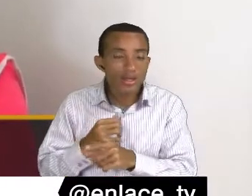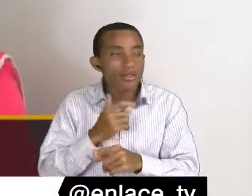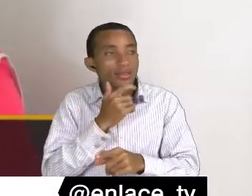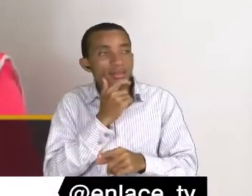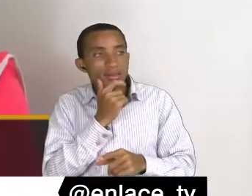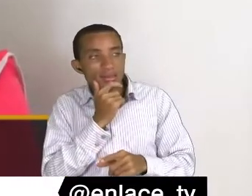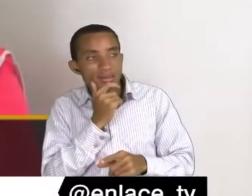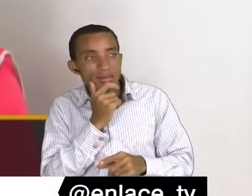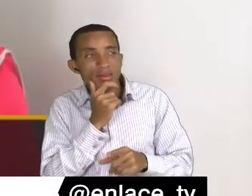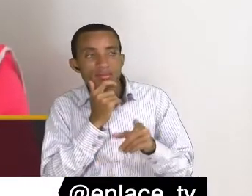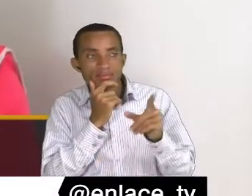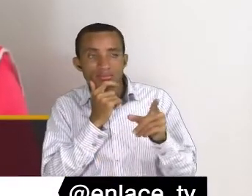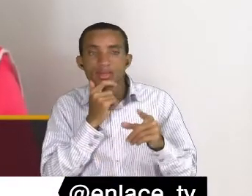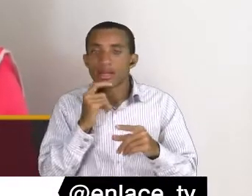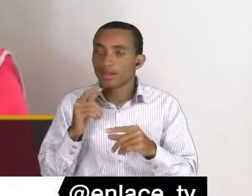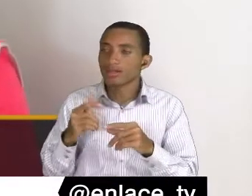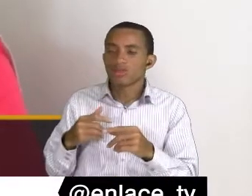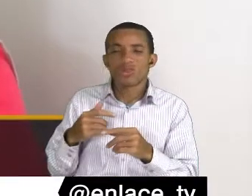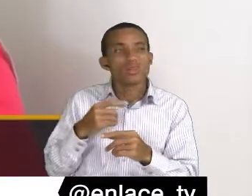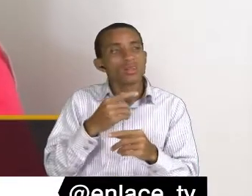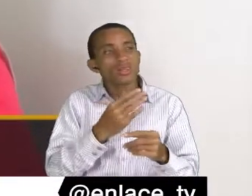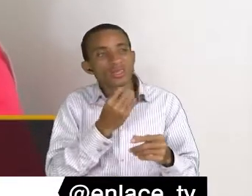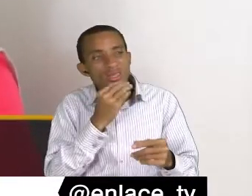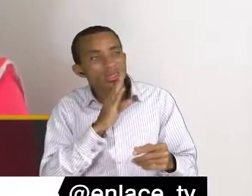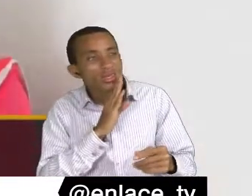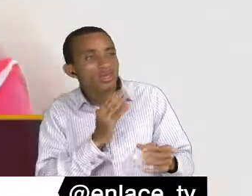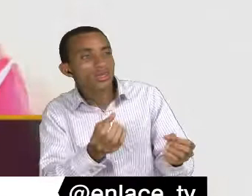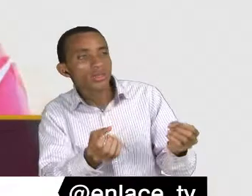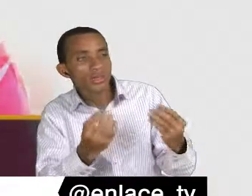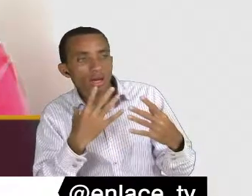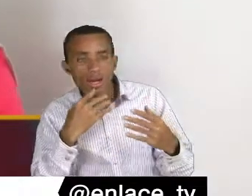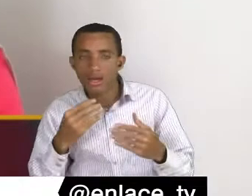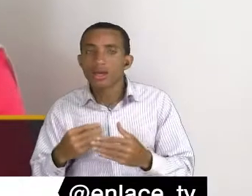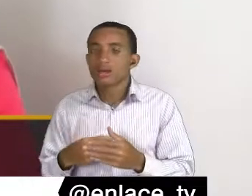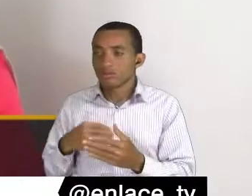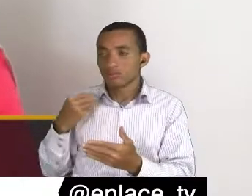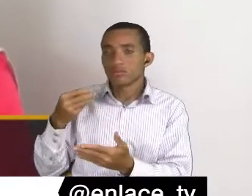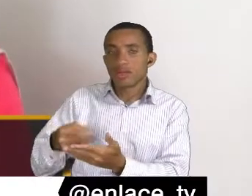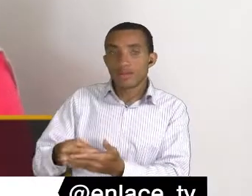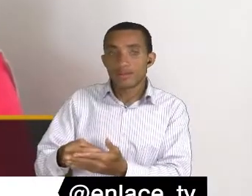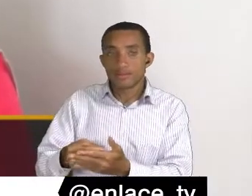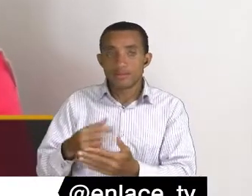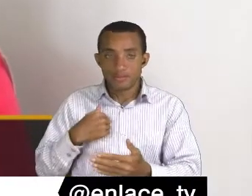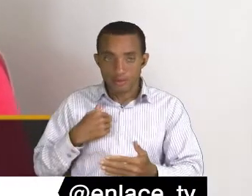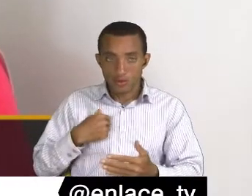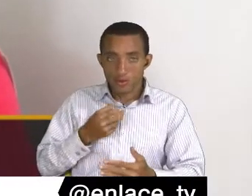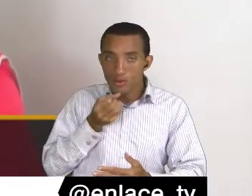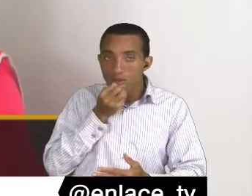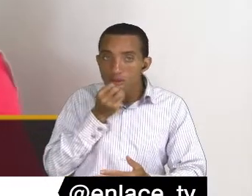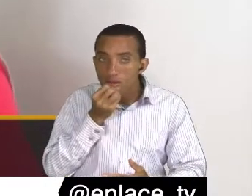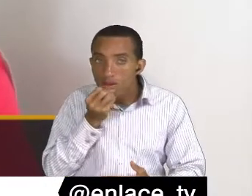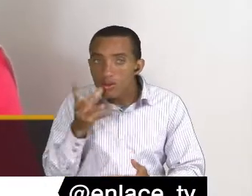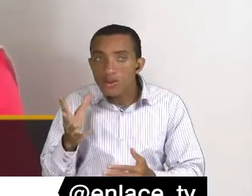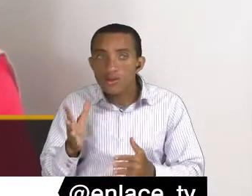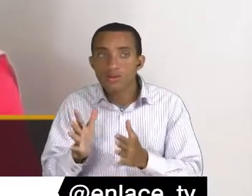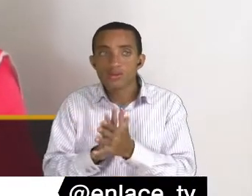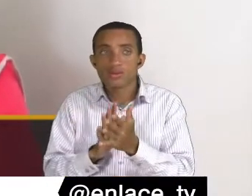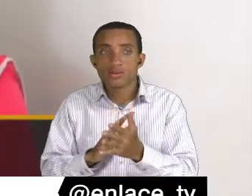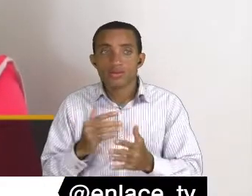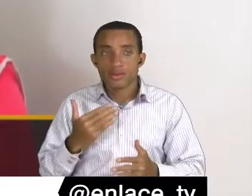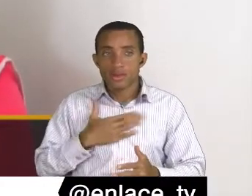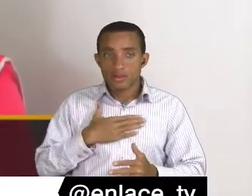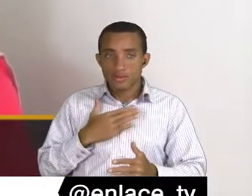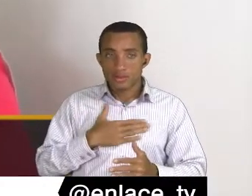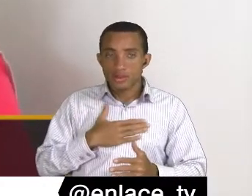un listado y el otro carro está con orden de decomiso. Yo denuncio, ¿por qué? No quiero que esto para mí es